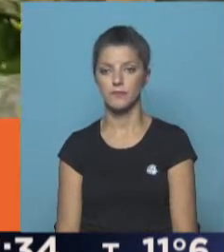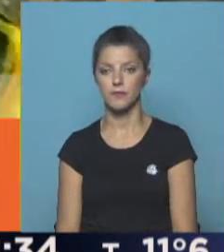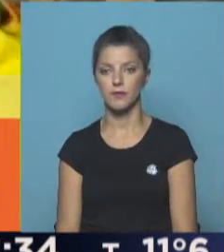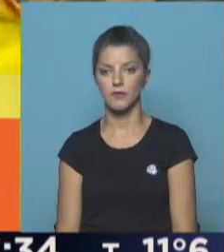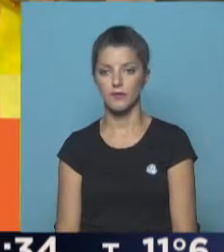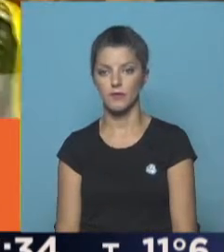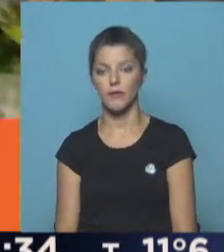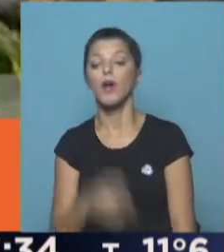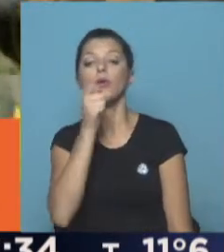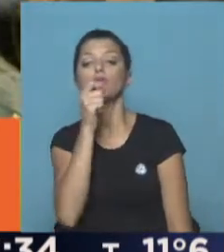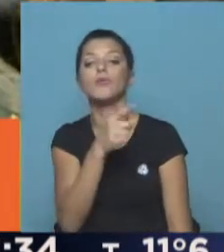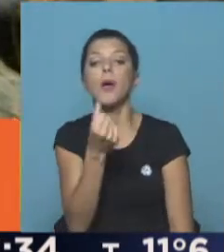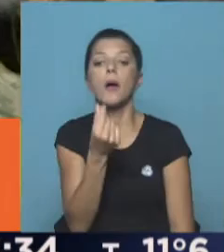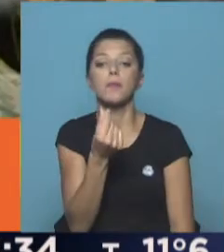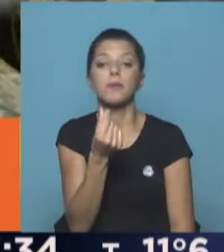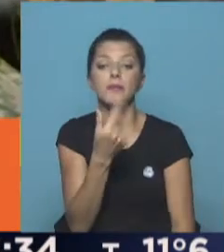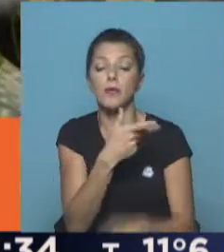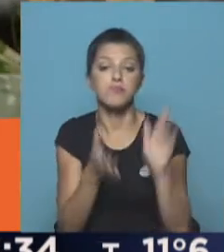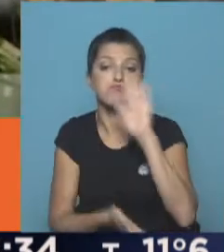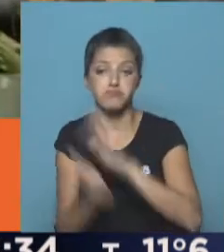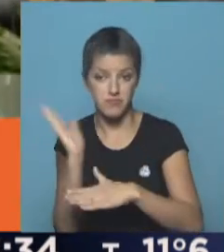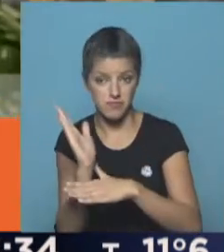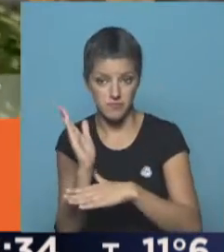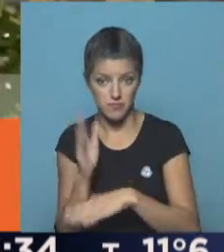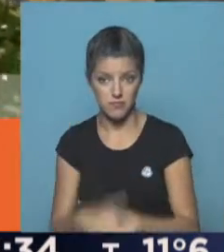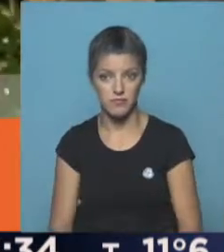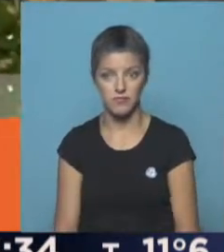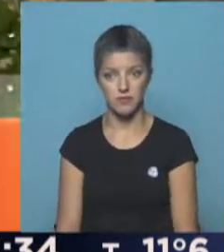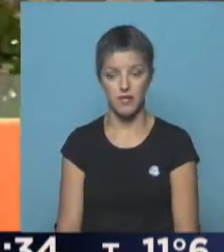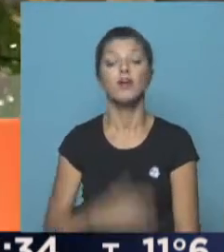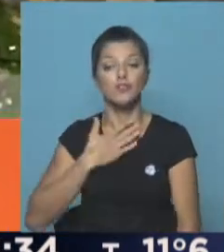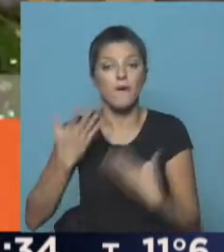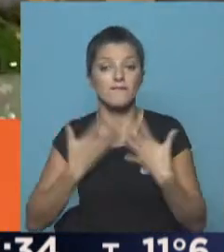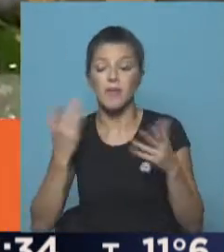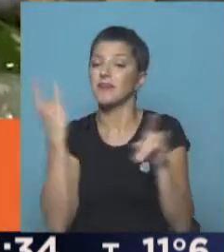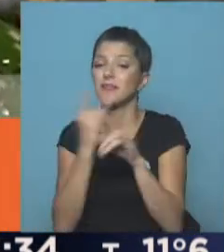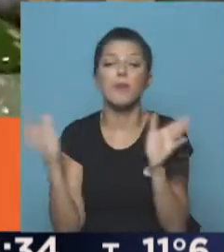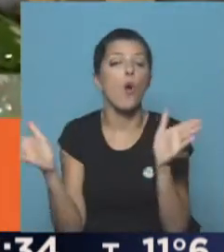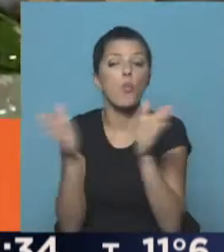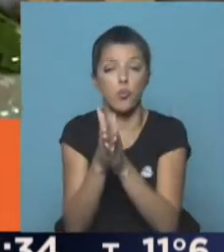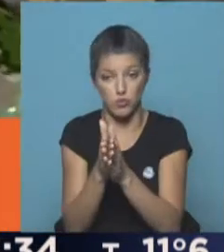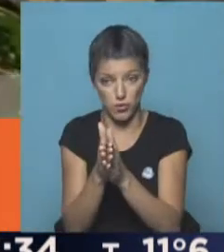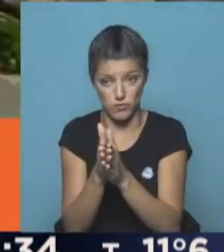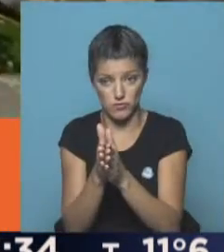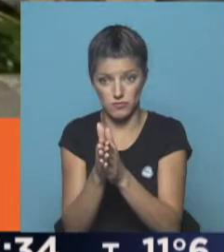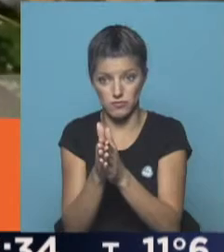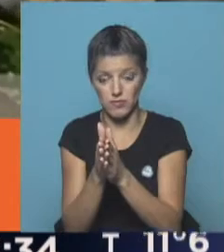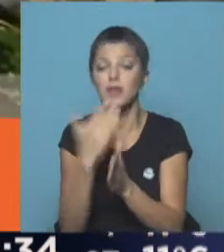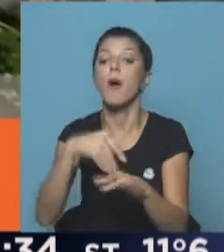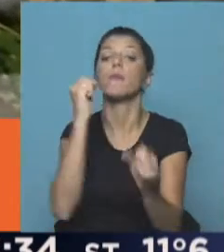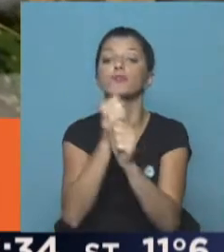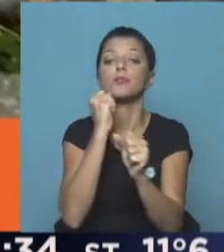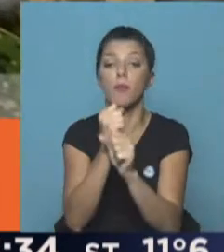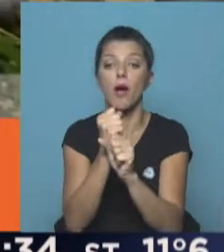usted la plata y se vaya por su camino, ¿sí? A mí me ilusiona porque vamos a estar siempre juntos y vamos a trabajar por